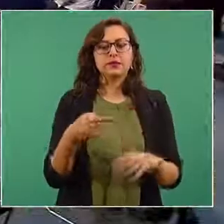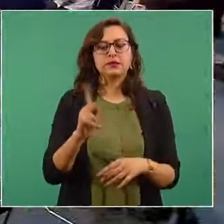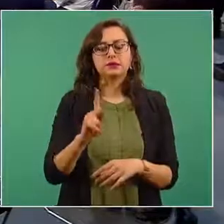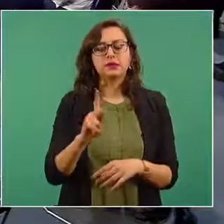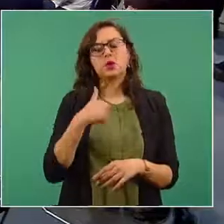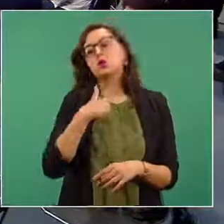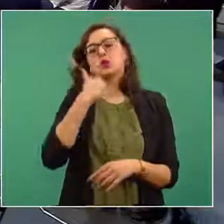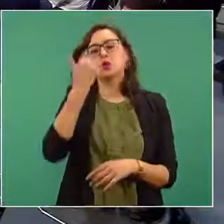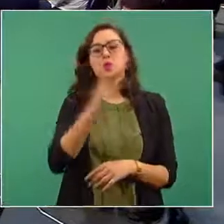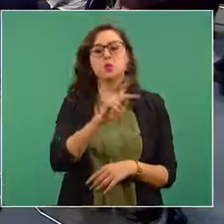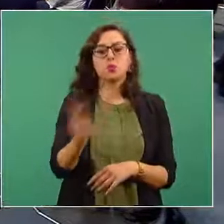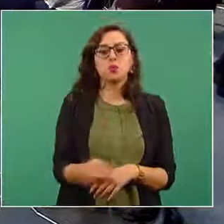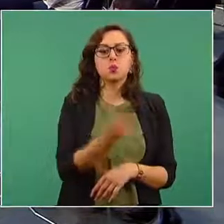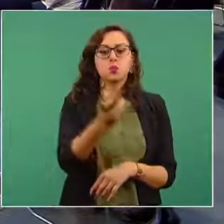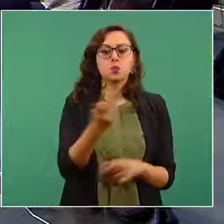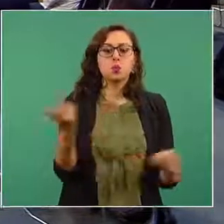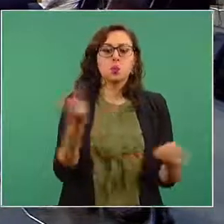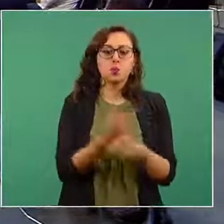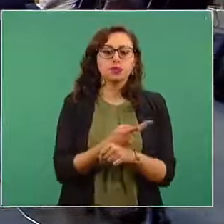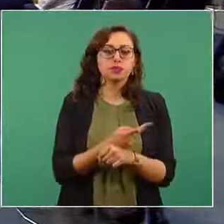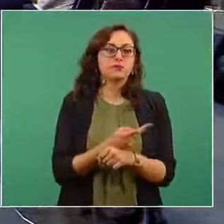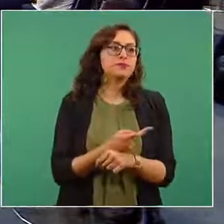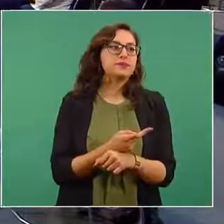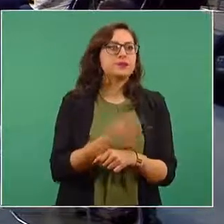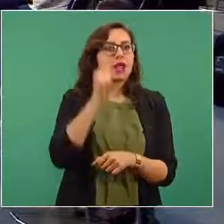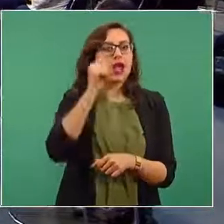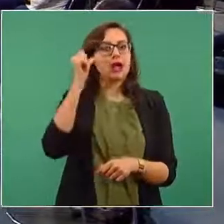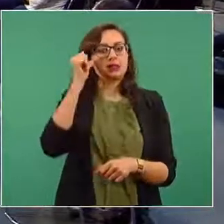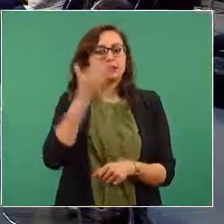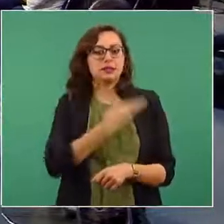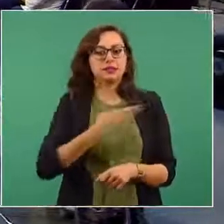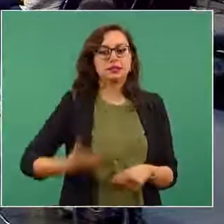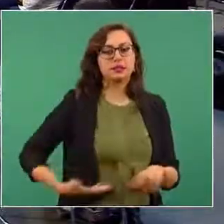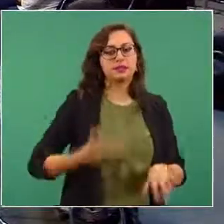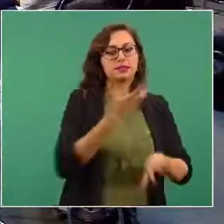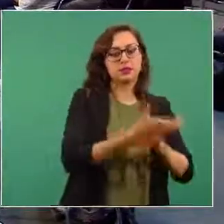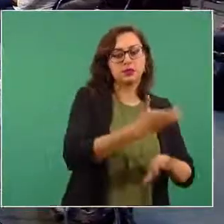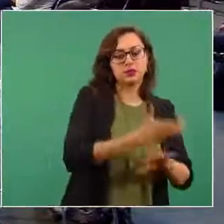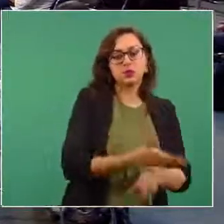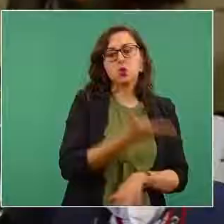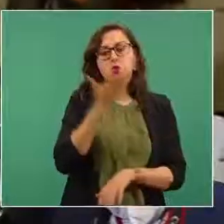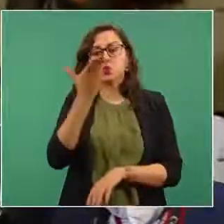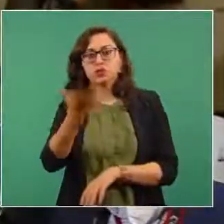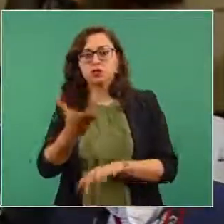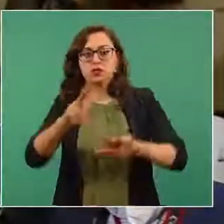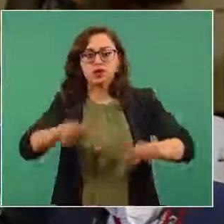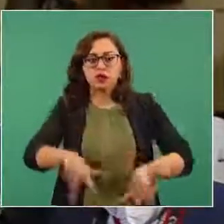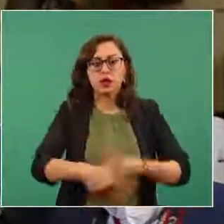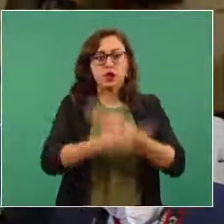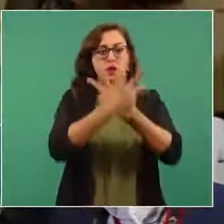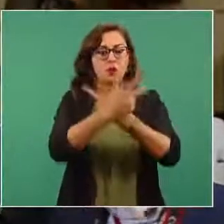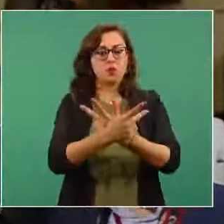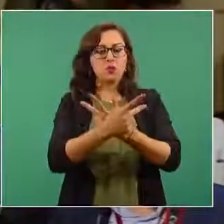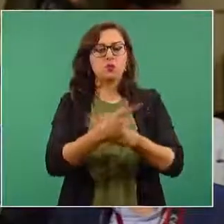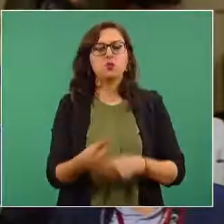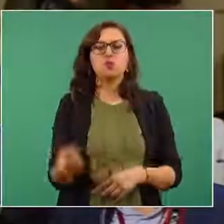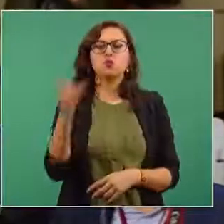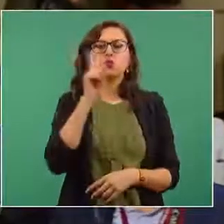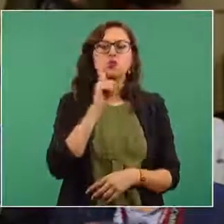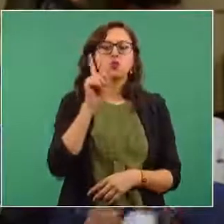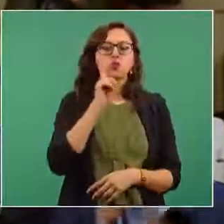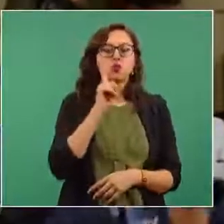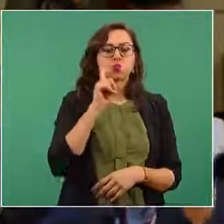horas antes a este encuentro que tuvieron ustedes, la Casa Blanca, la vocera de la Casa Blanca también fue muy tajante, dijo